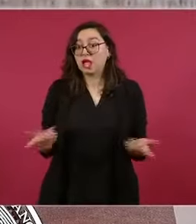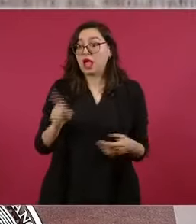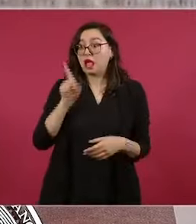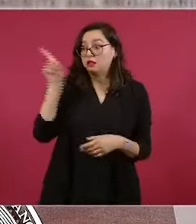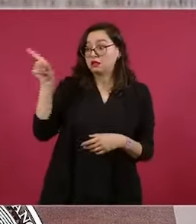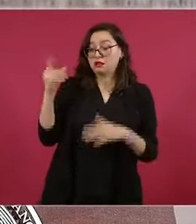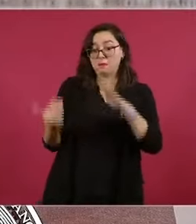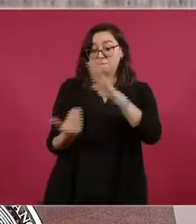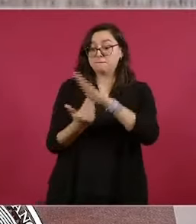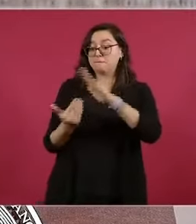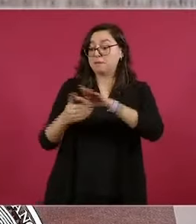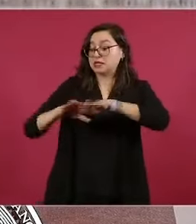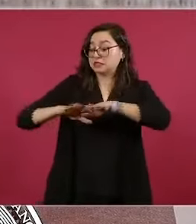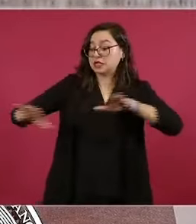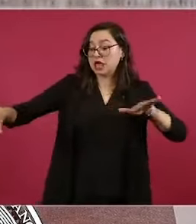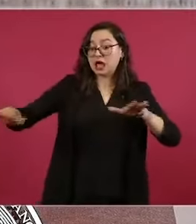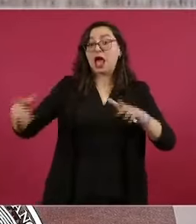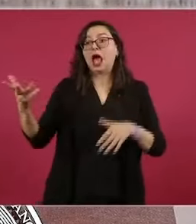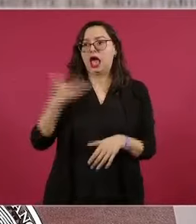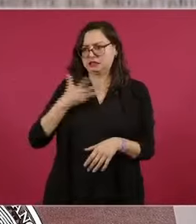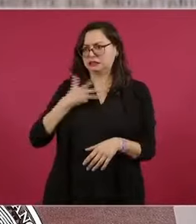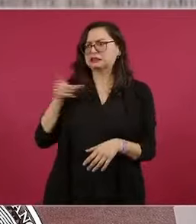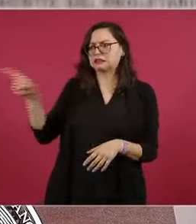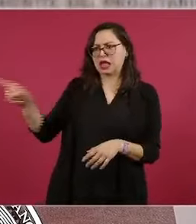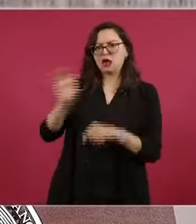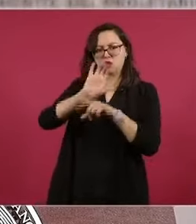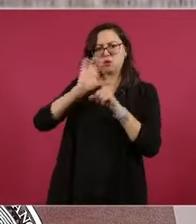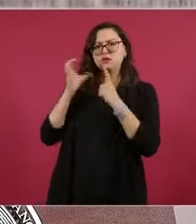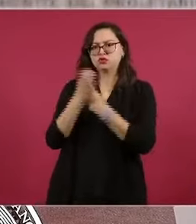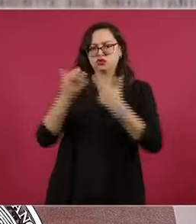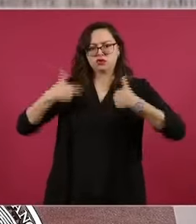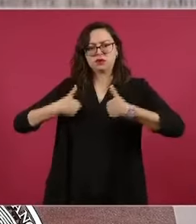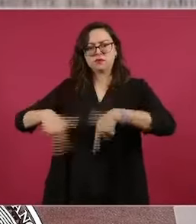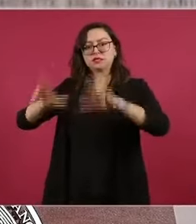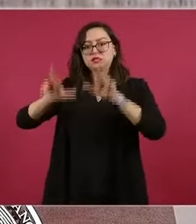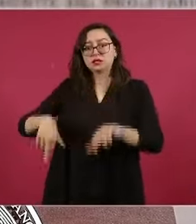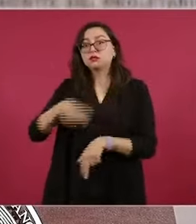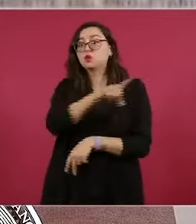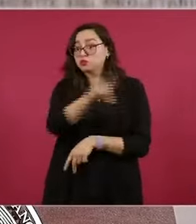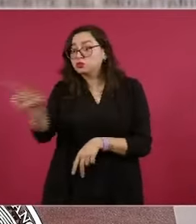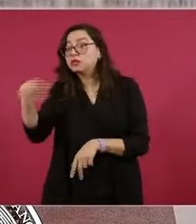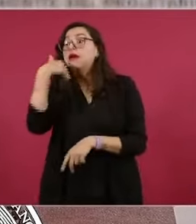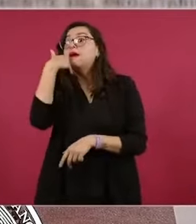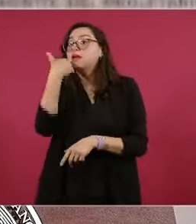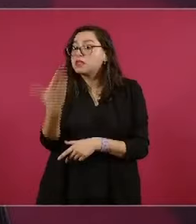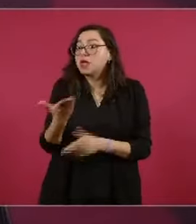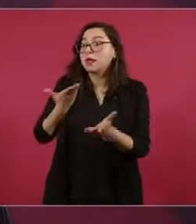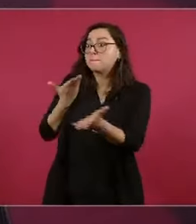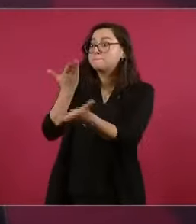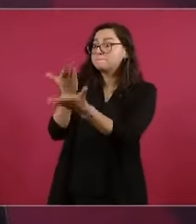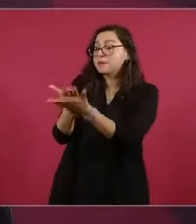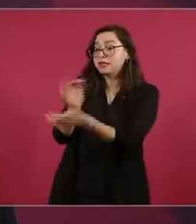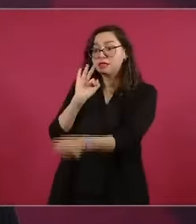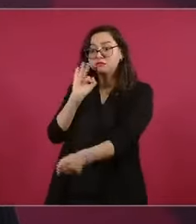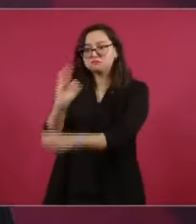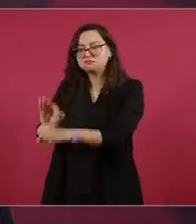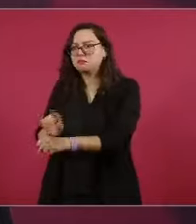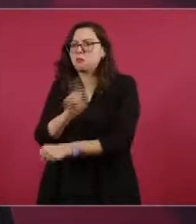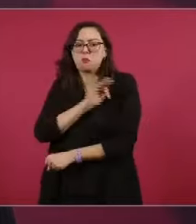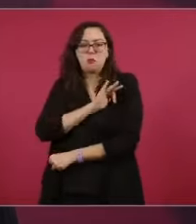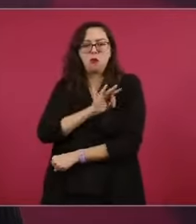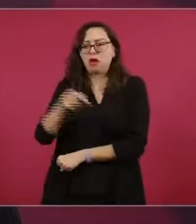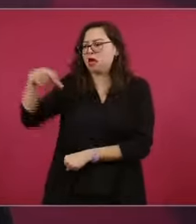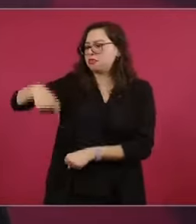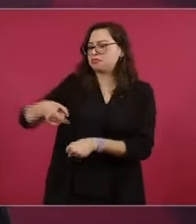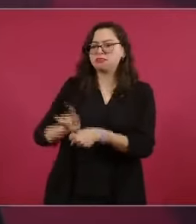Tesorería, están los funcionarios del mecanismo, por si alguno de los compañeros que asiste aquí a la mañanera requiere algún tipo de